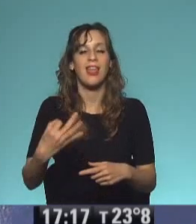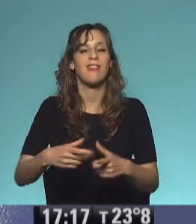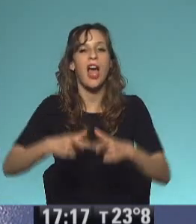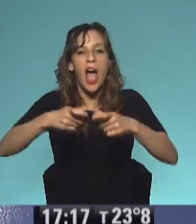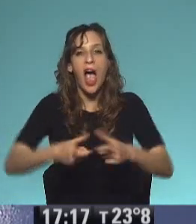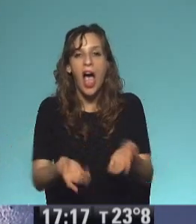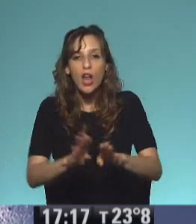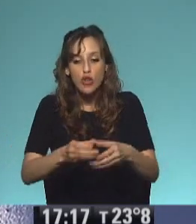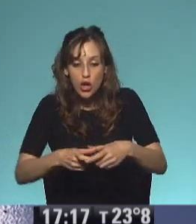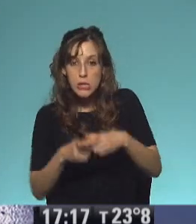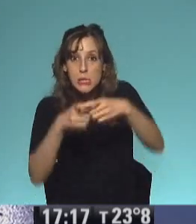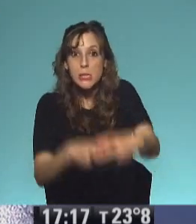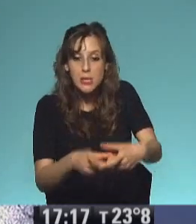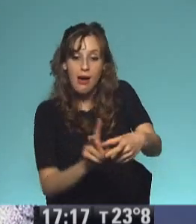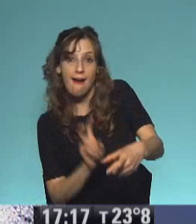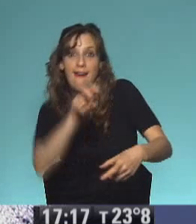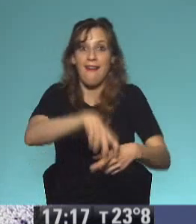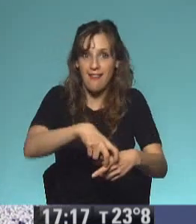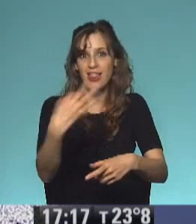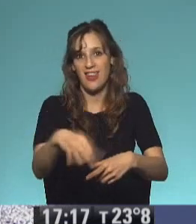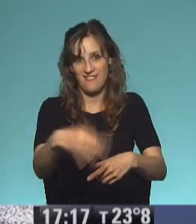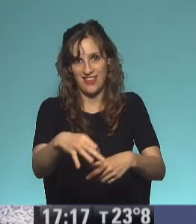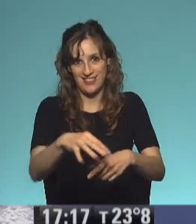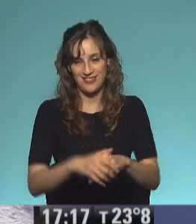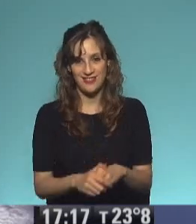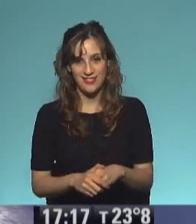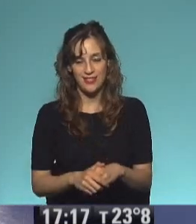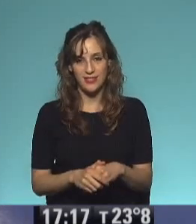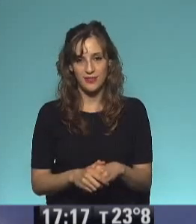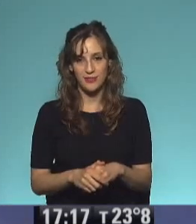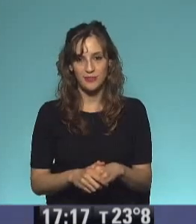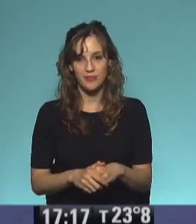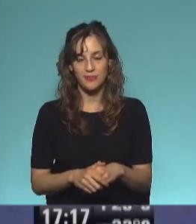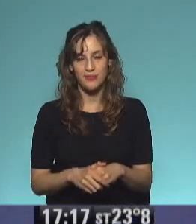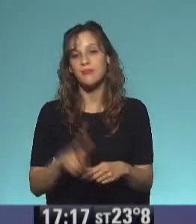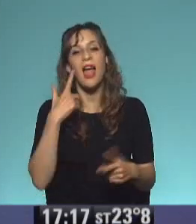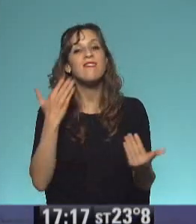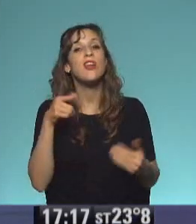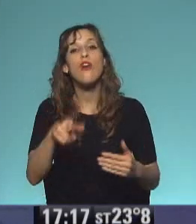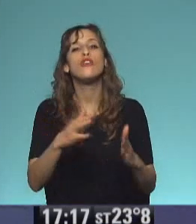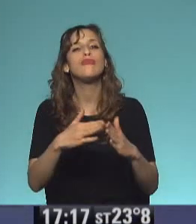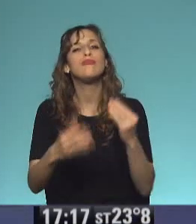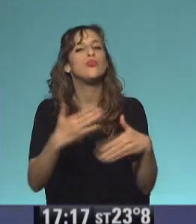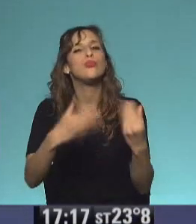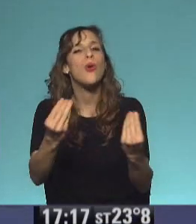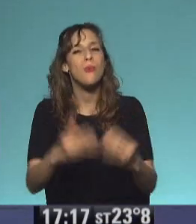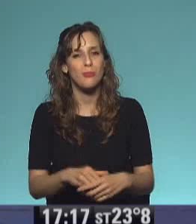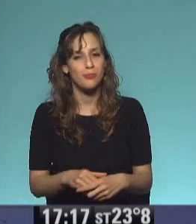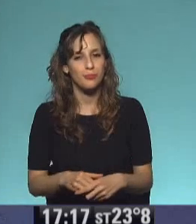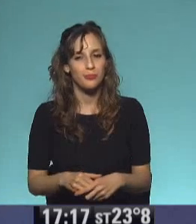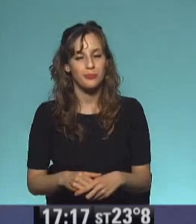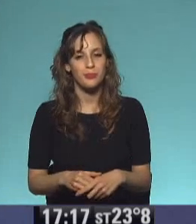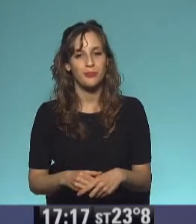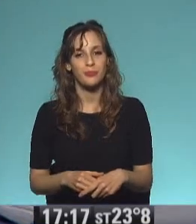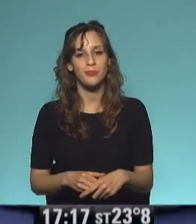uno como pueda. Wow. Bueno. Vamos. A ver cómo lo hacen en casa. En casa, juegan con